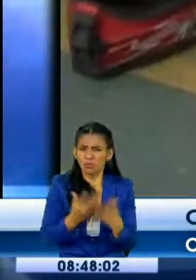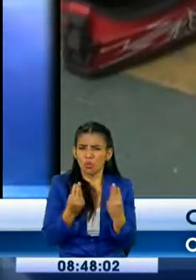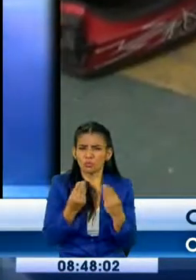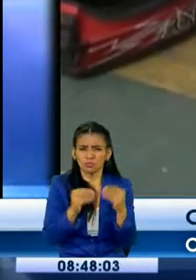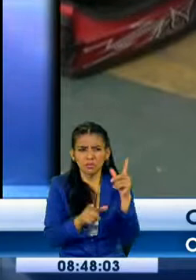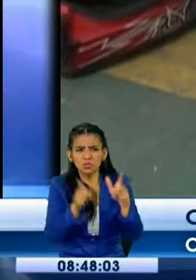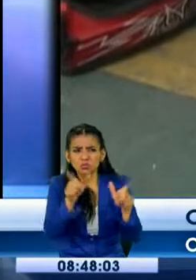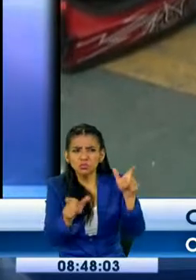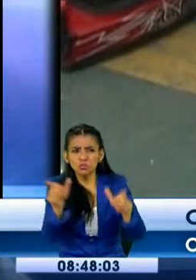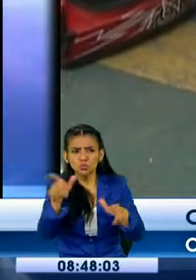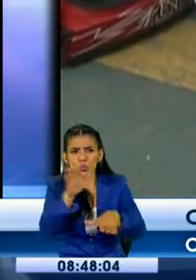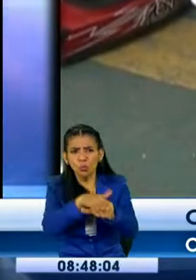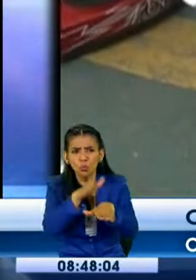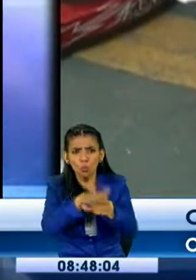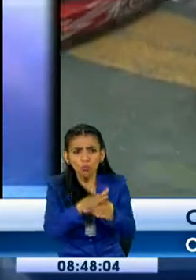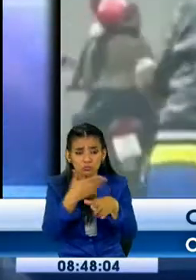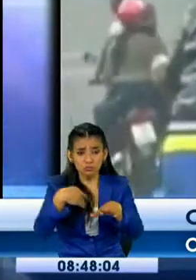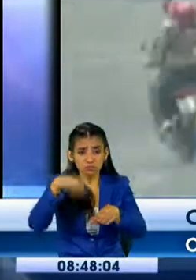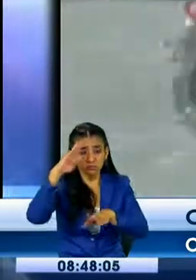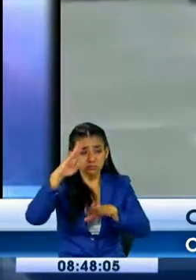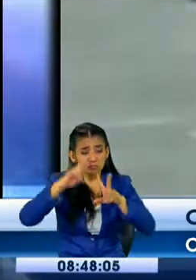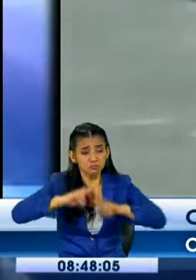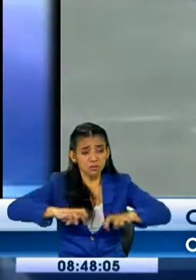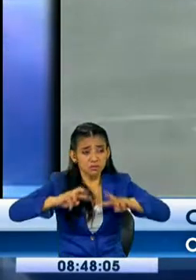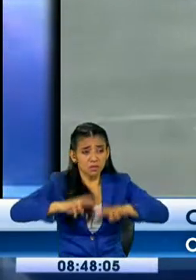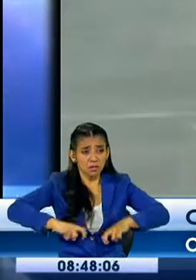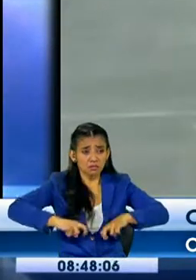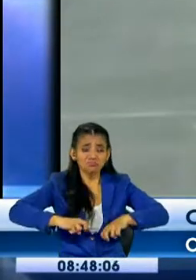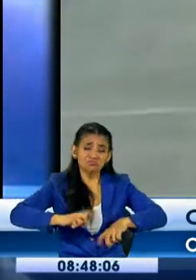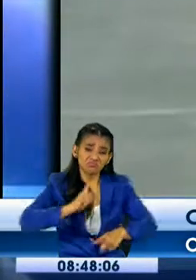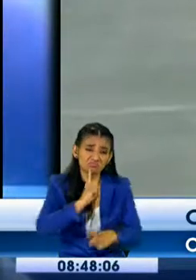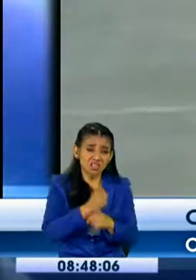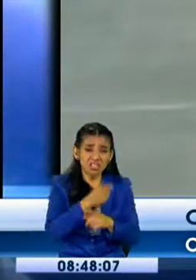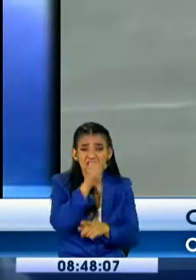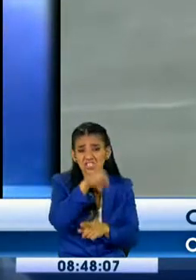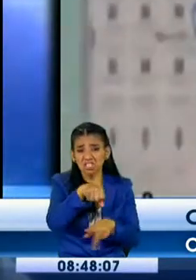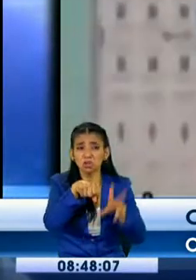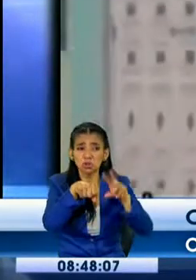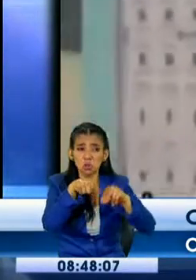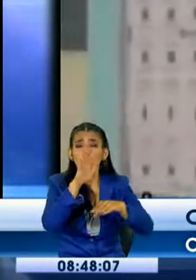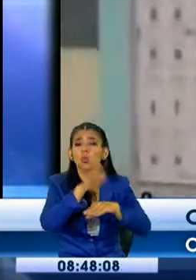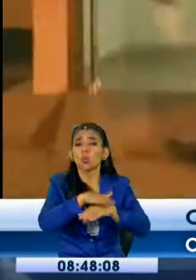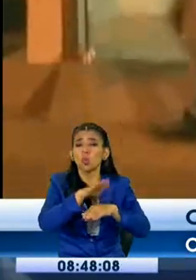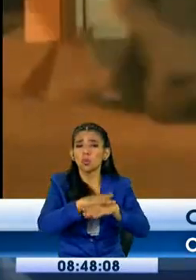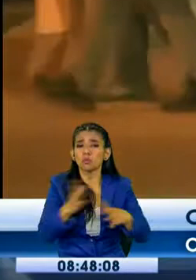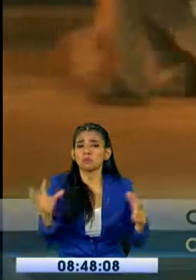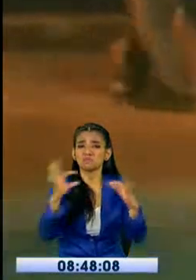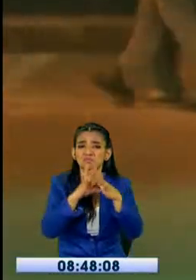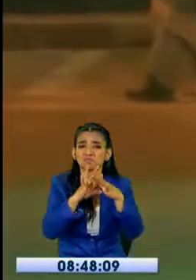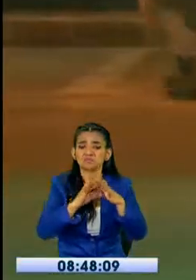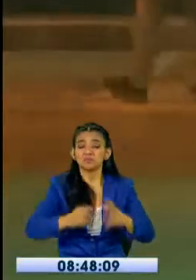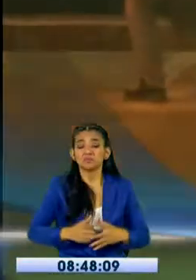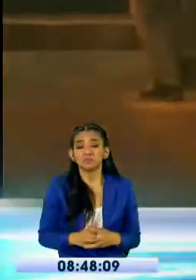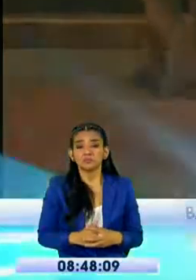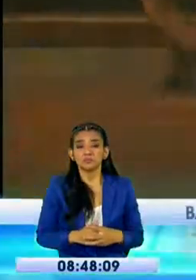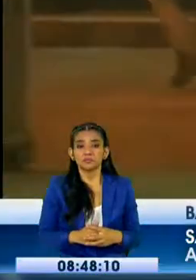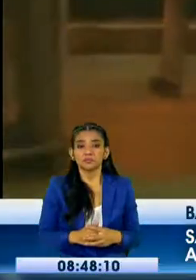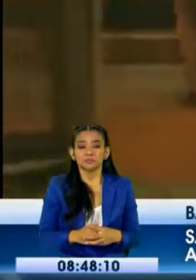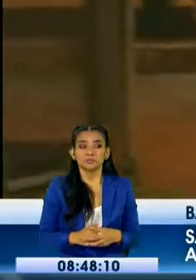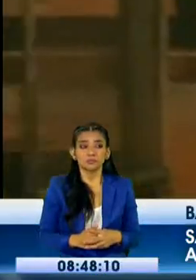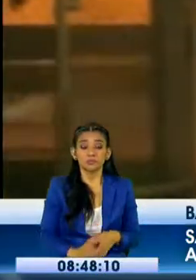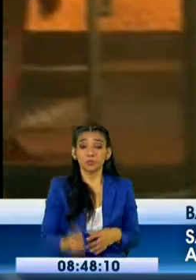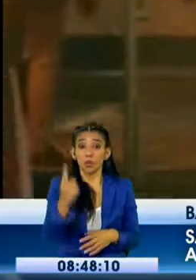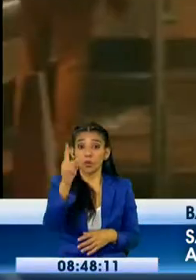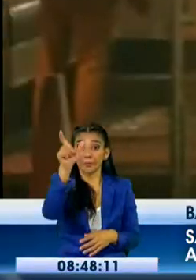participantes que en la investigación se logrará determinar la relación que existe a través de ellos. Vale recalcar que uno